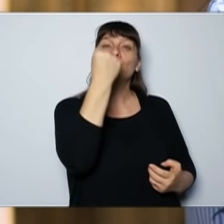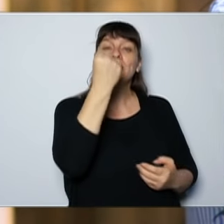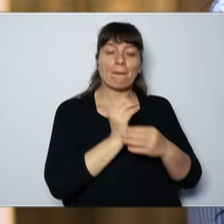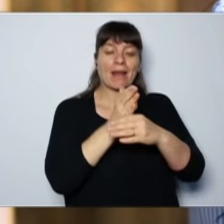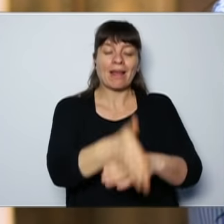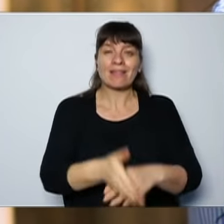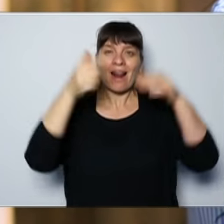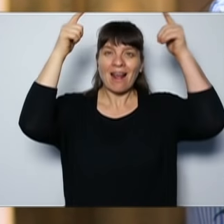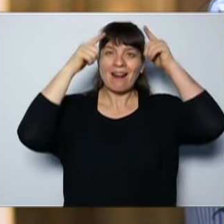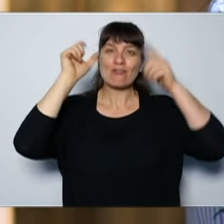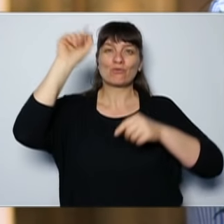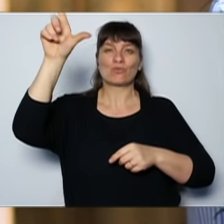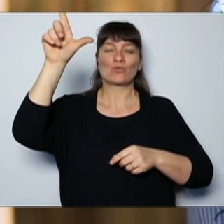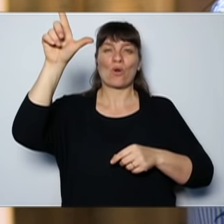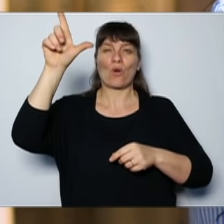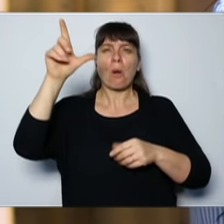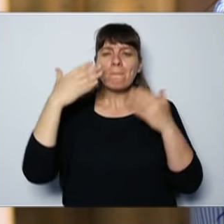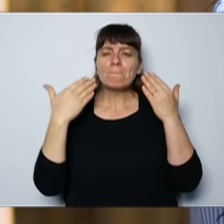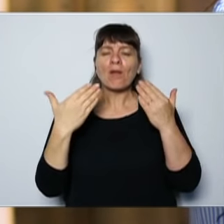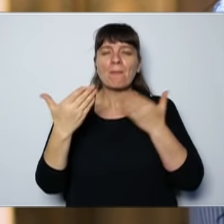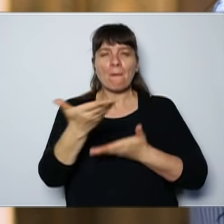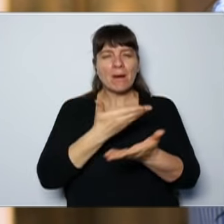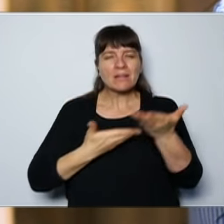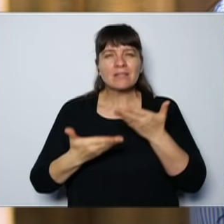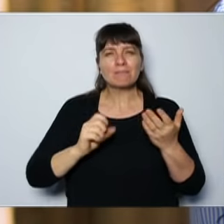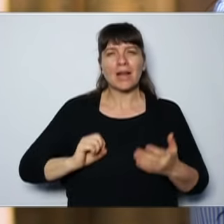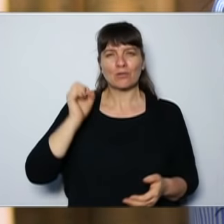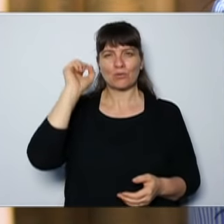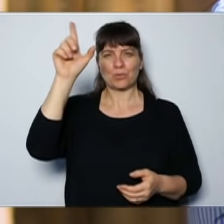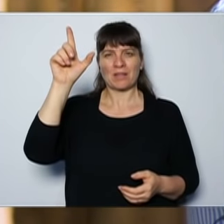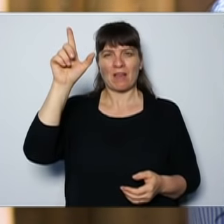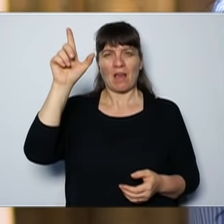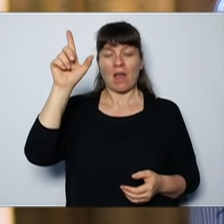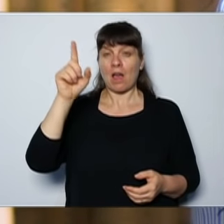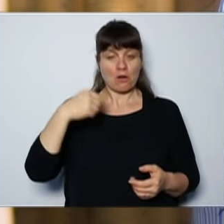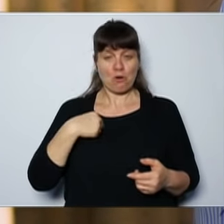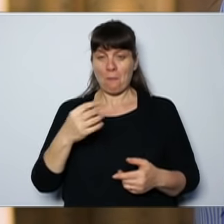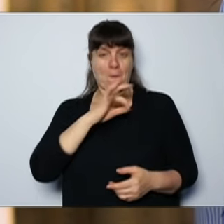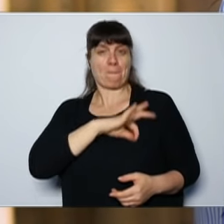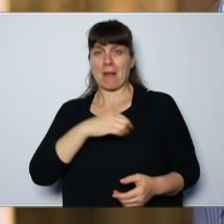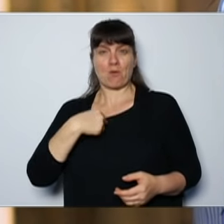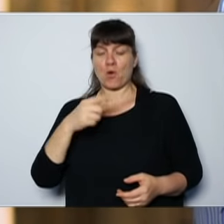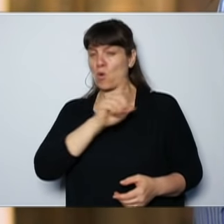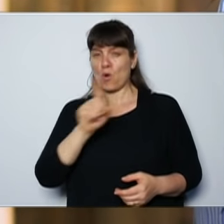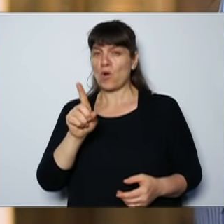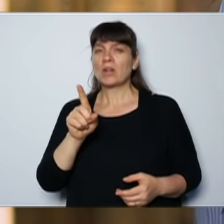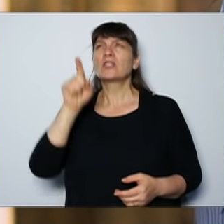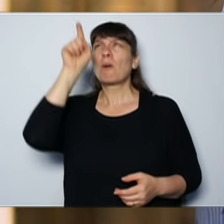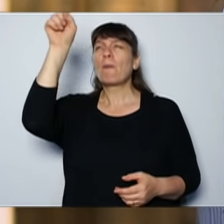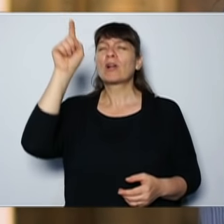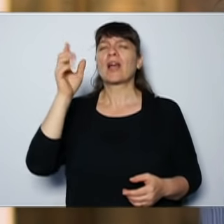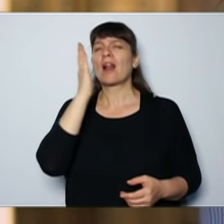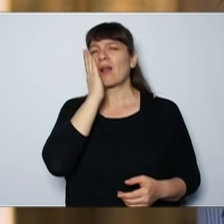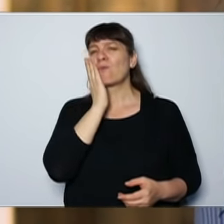en su reino. Nos permite participar en su vida, no porque lo merezcamos, sino porque